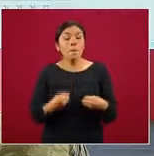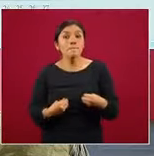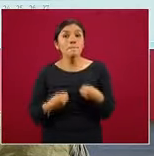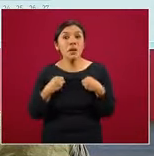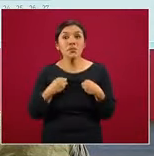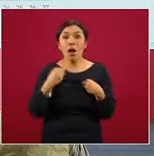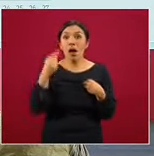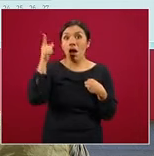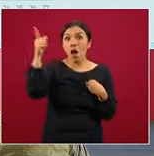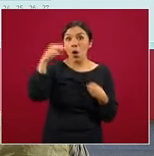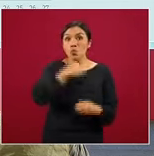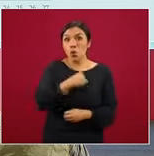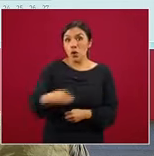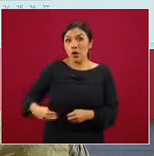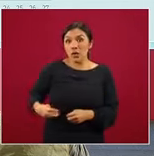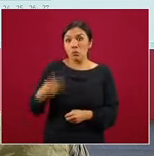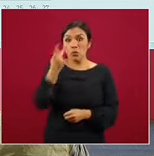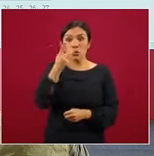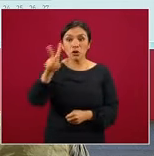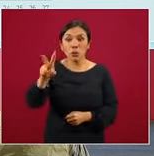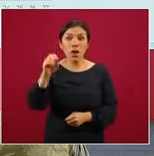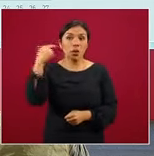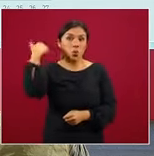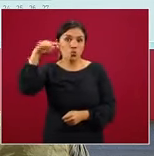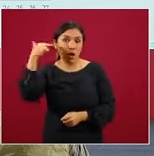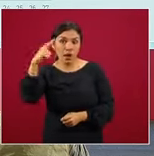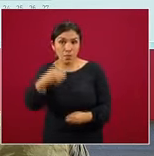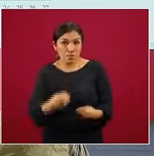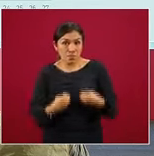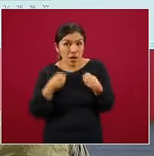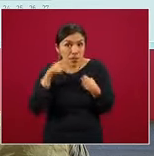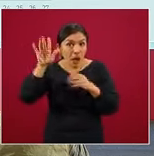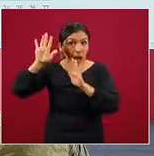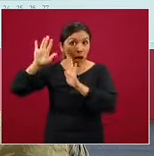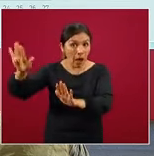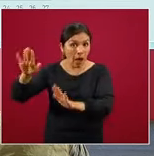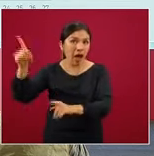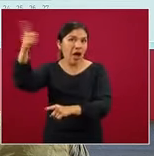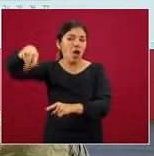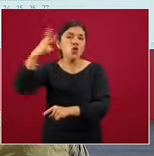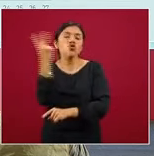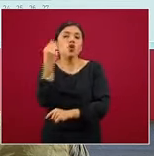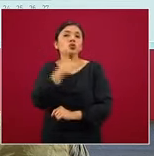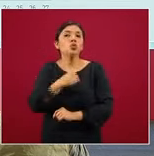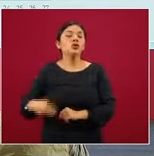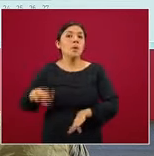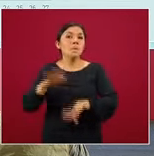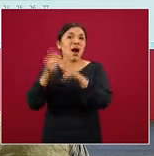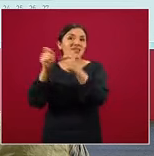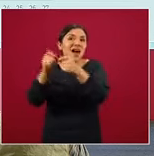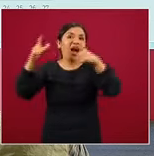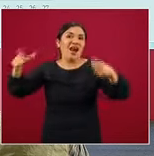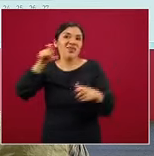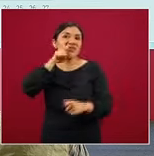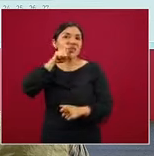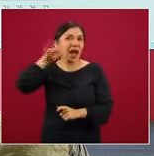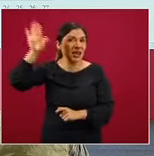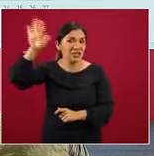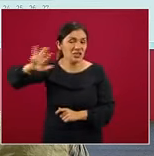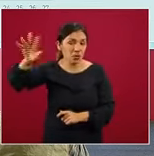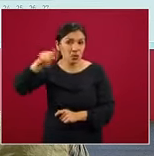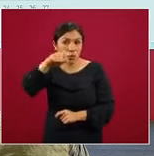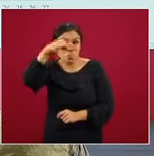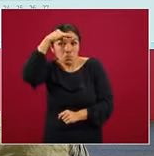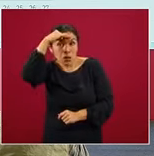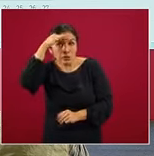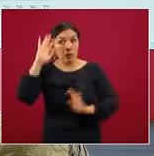estas dos municipios, Puerto Vallarta o Guadalajara, que desde luego son los más grandes del Estado de Jalisco, que